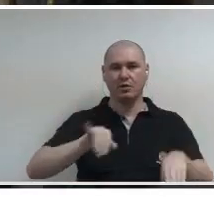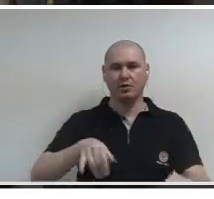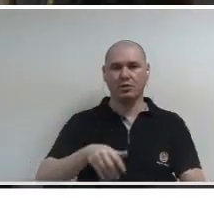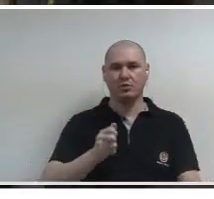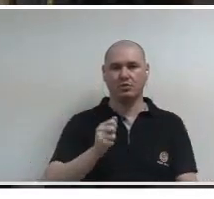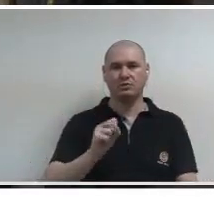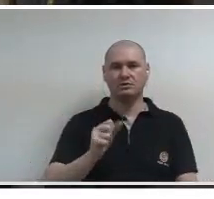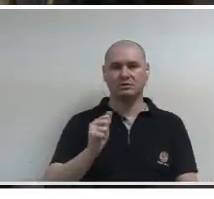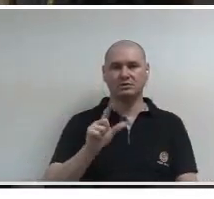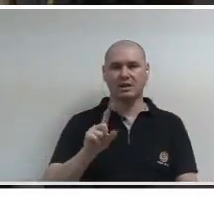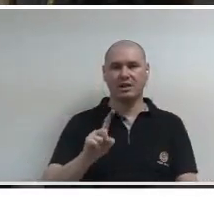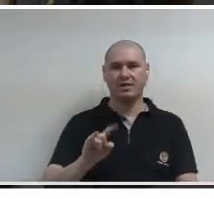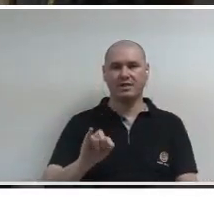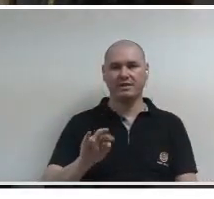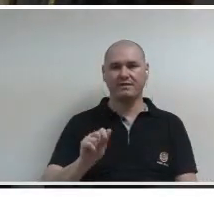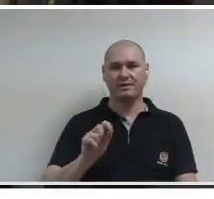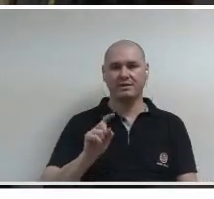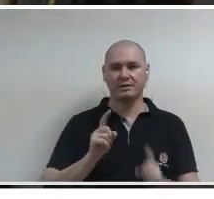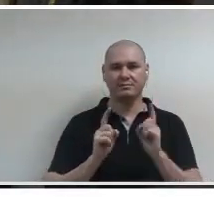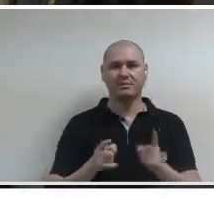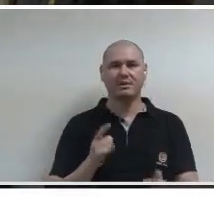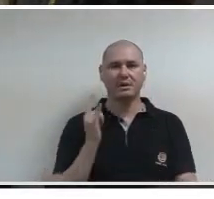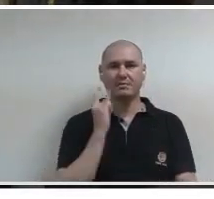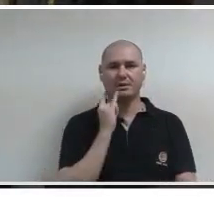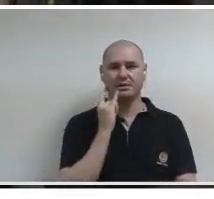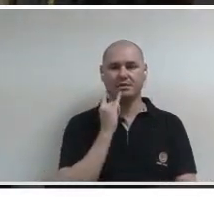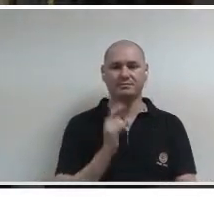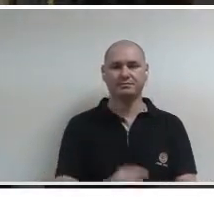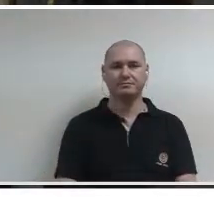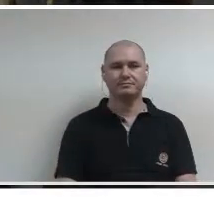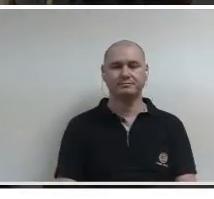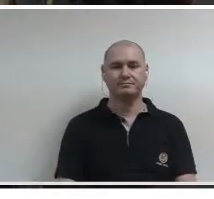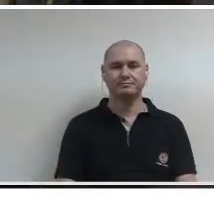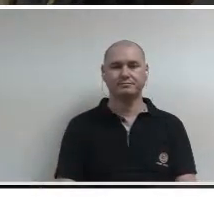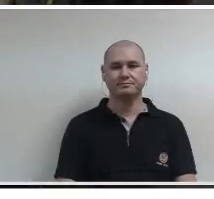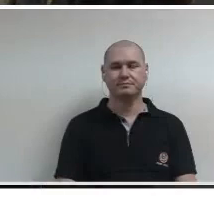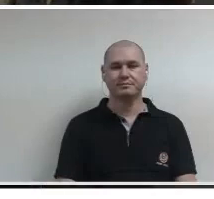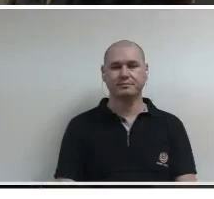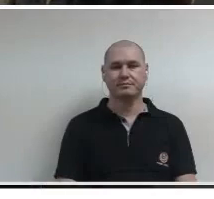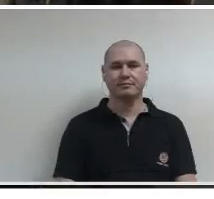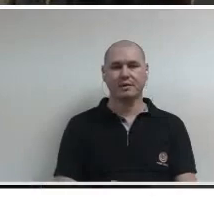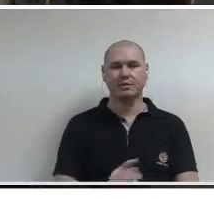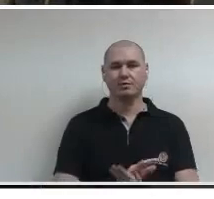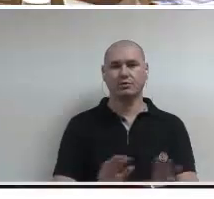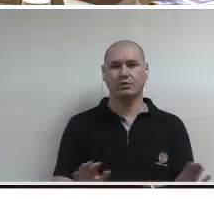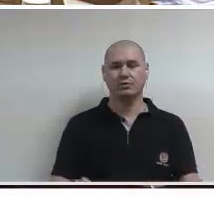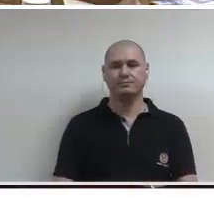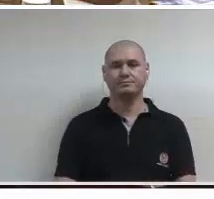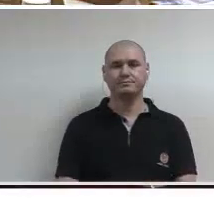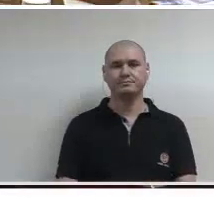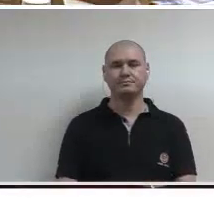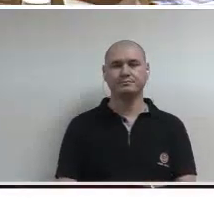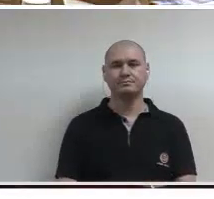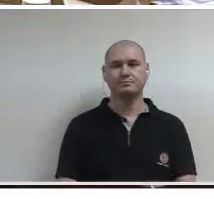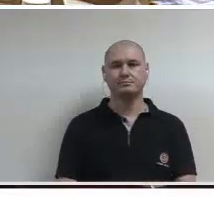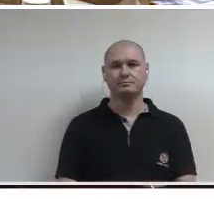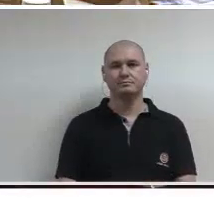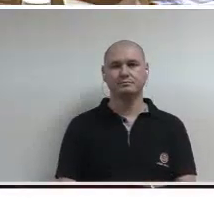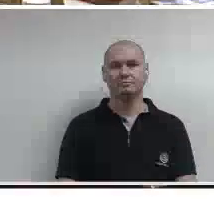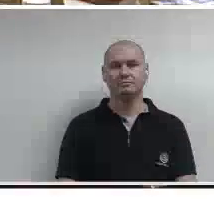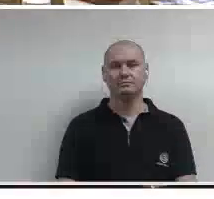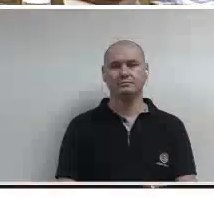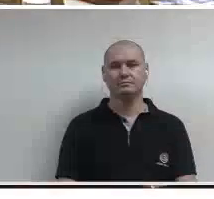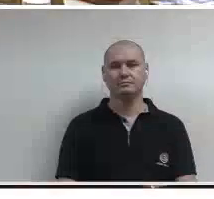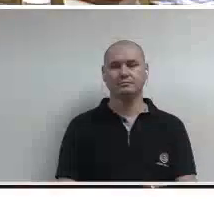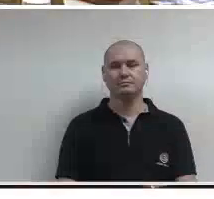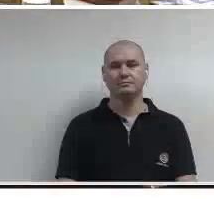Peca Tulambaré, J. Augusto Saldívar, Ñembu, ja, Capiata. Eso es todo, presidente. Muchas gracias. Humida, jaína, como Marandó,